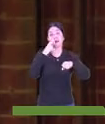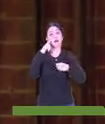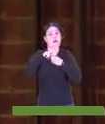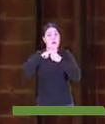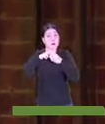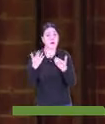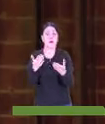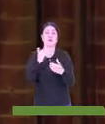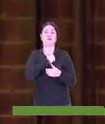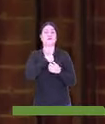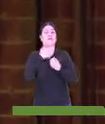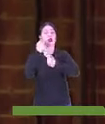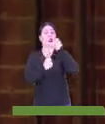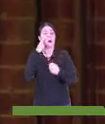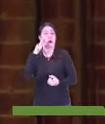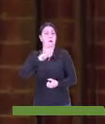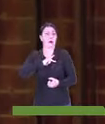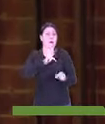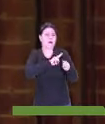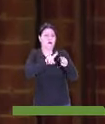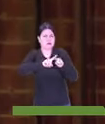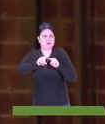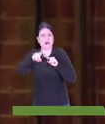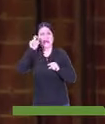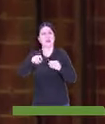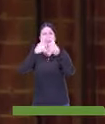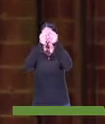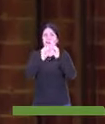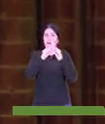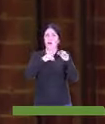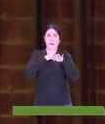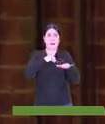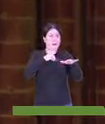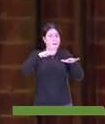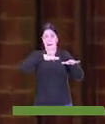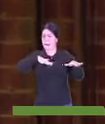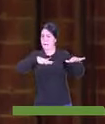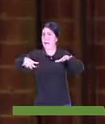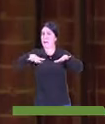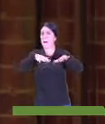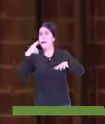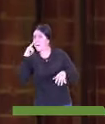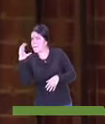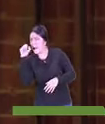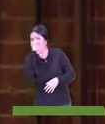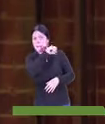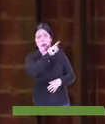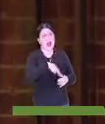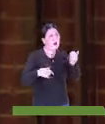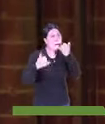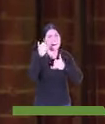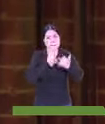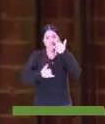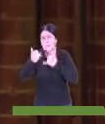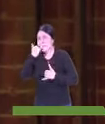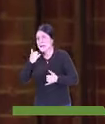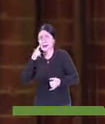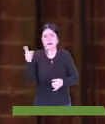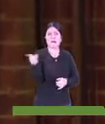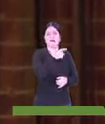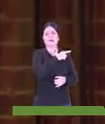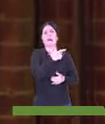privado, pero también con infraestructura, con un diseño que reconozca todas estas debilidades de las vías al momento de moverse. Y por